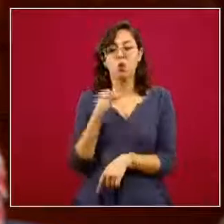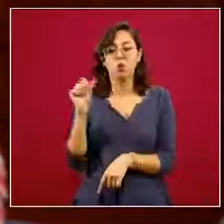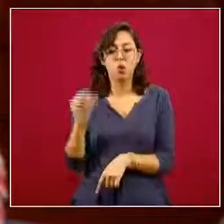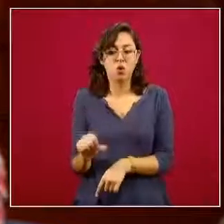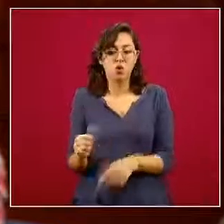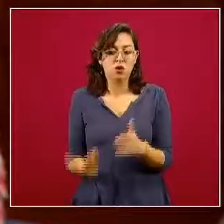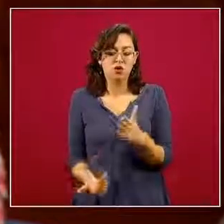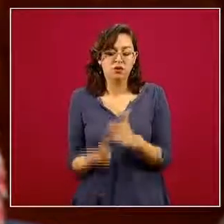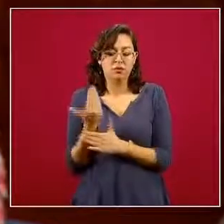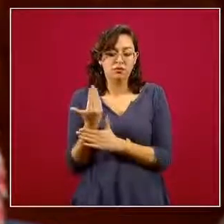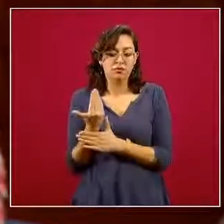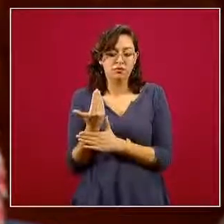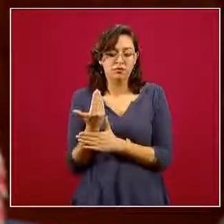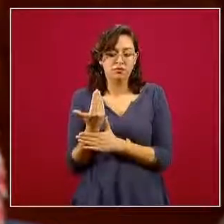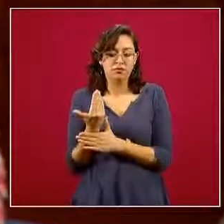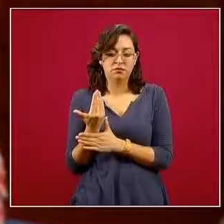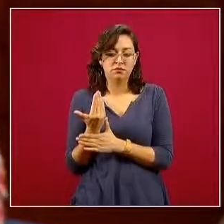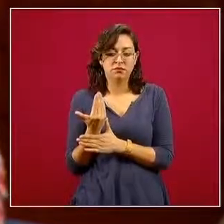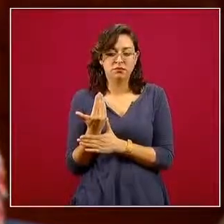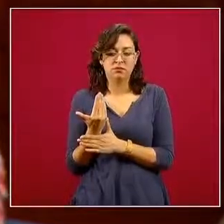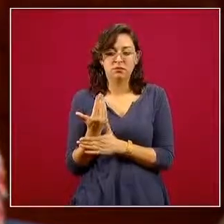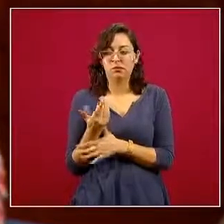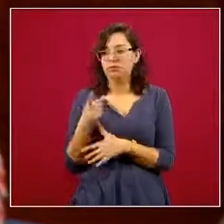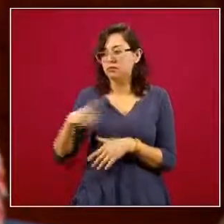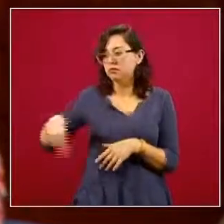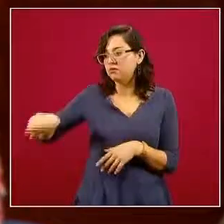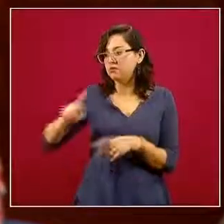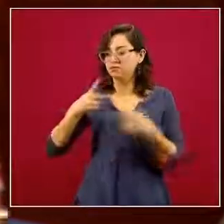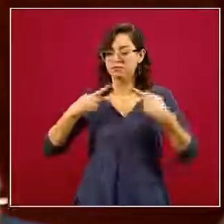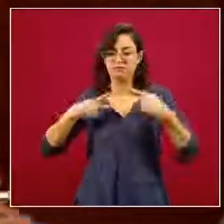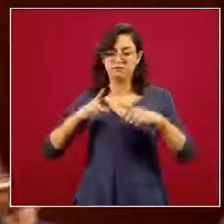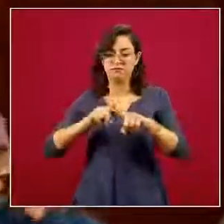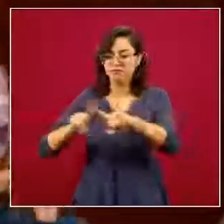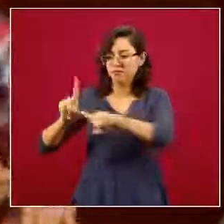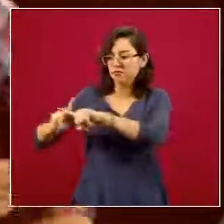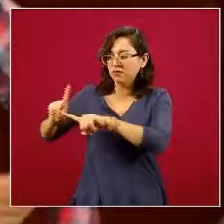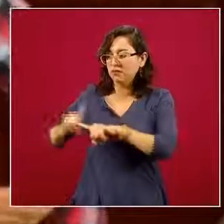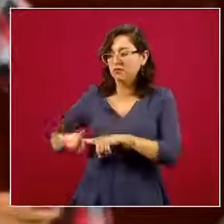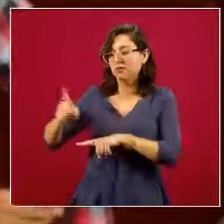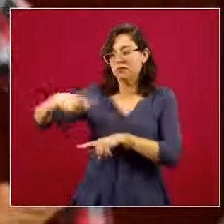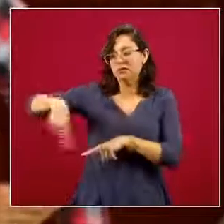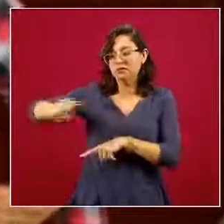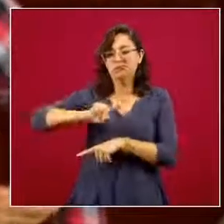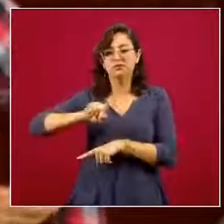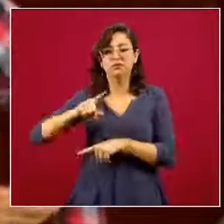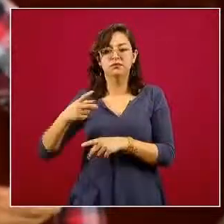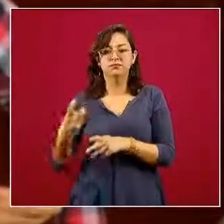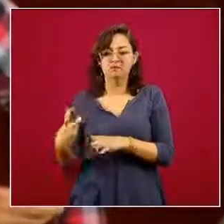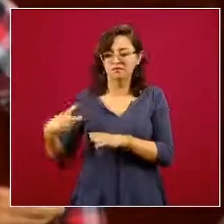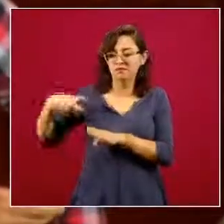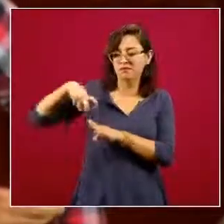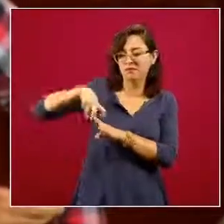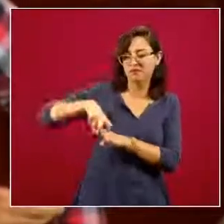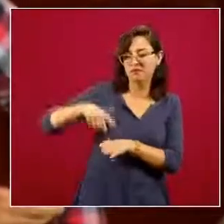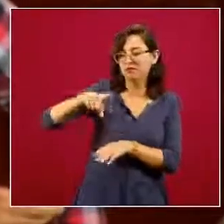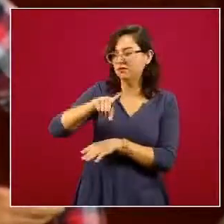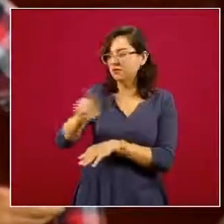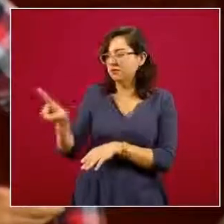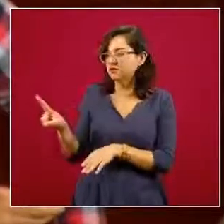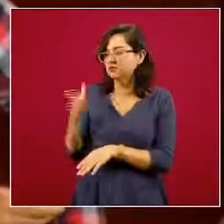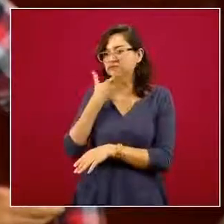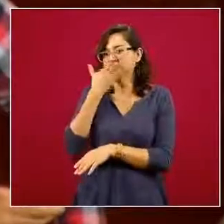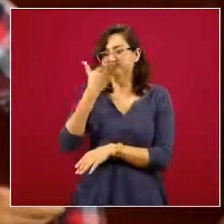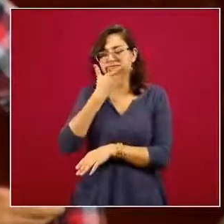mañana platicábamos con jockeys, con cuadrilleros y otras personas sobre la crítica situación que